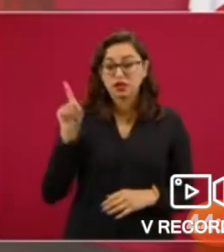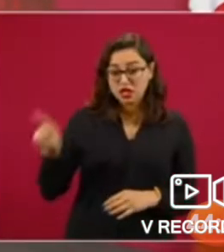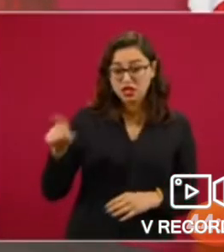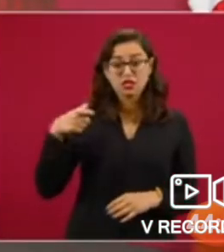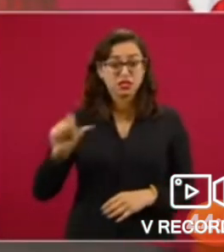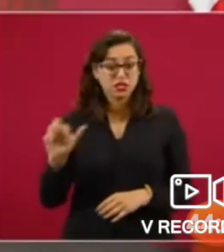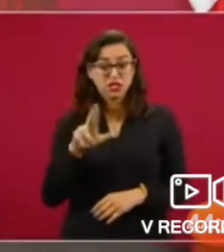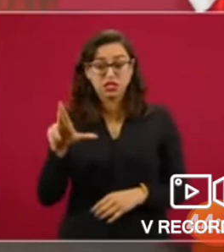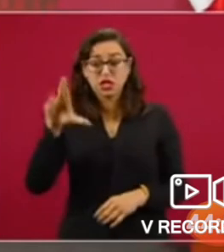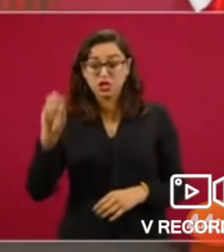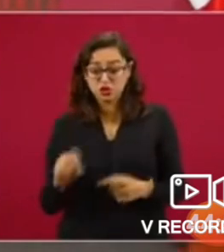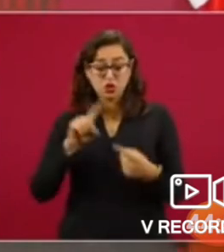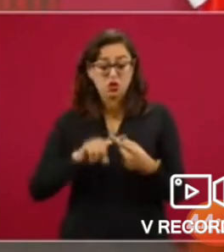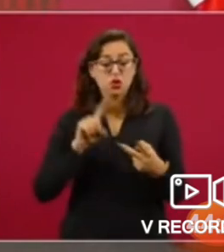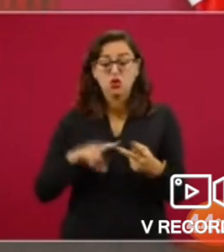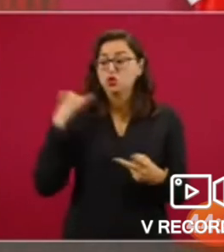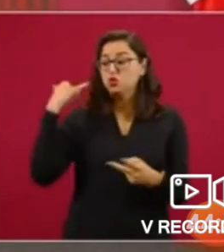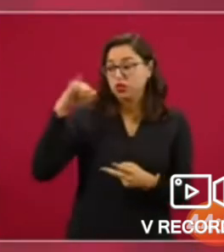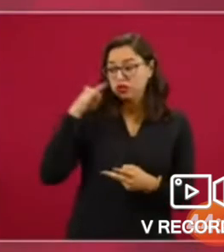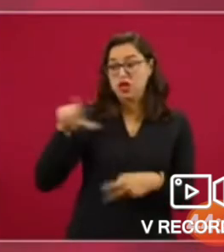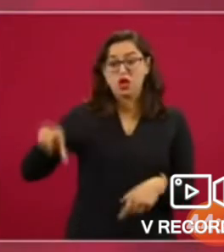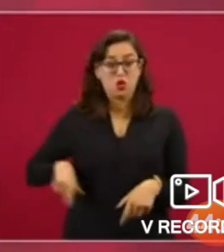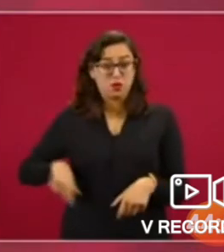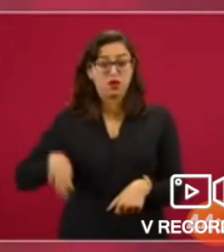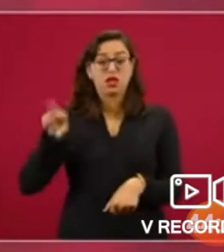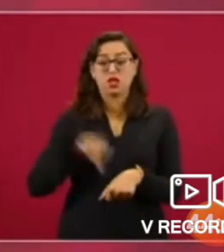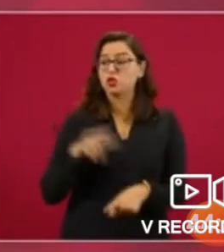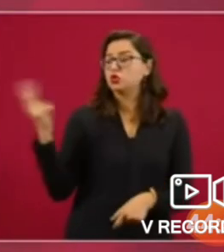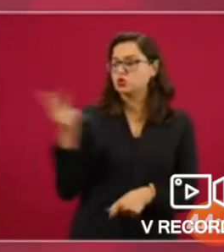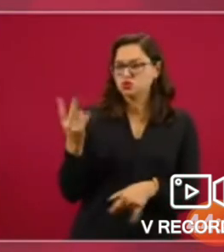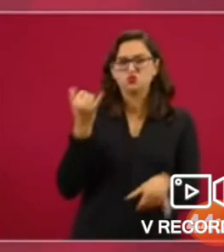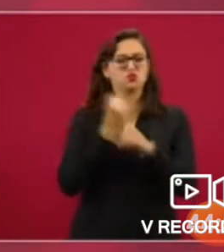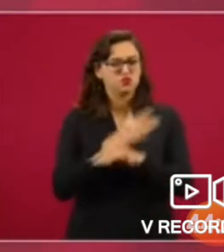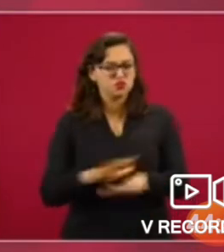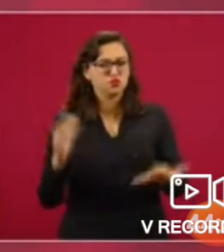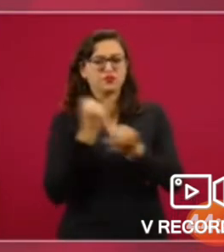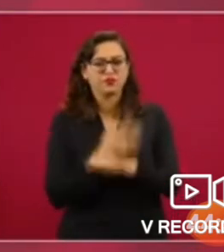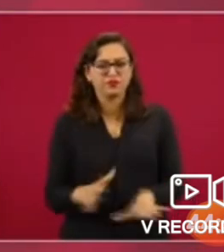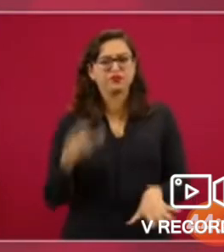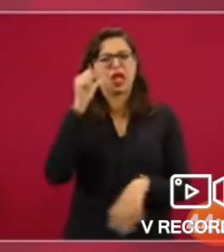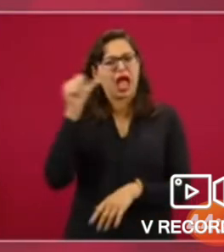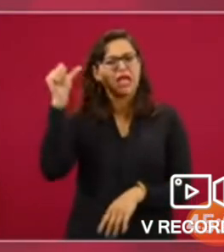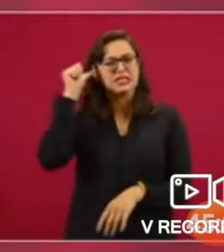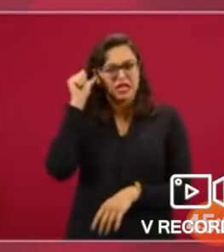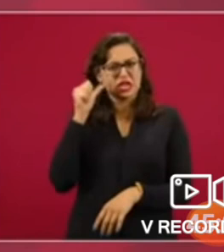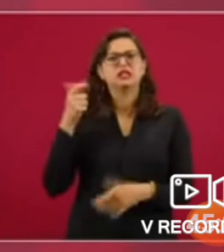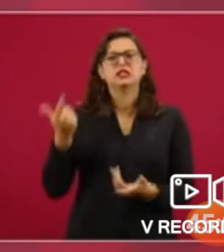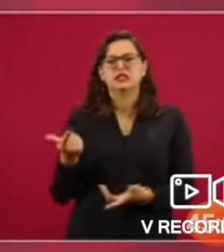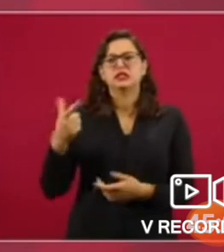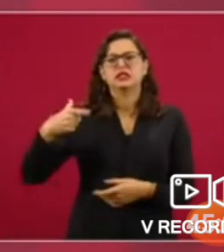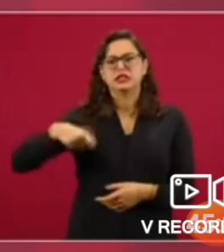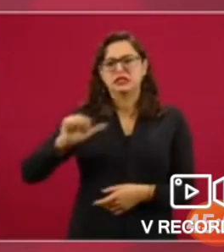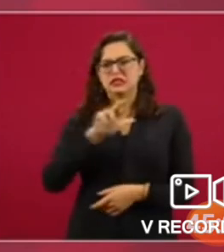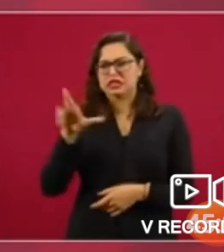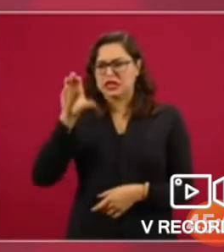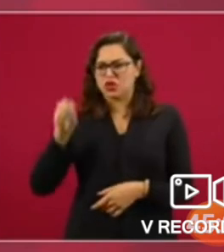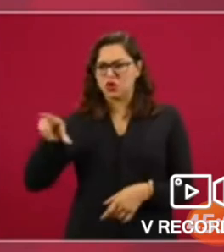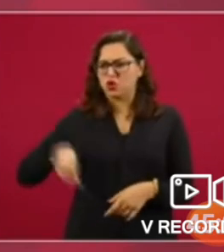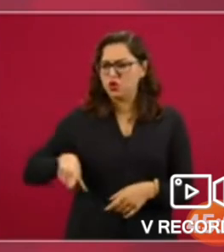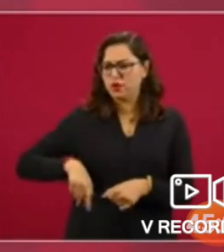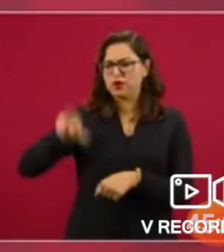propio. Ayer estaba aquí el gobernador de Quintana Roo y se trasladó de inmediato